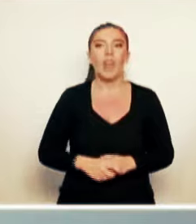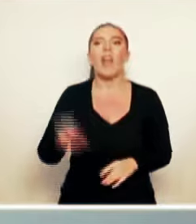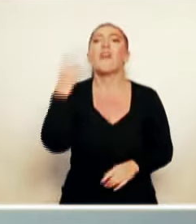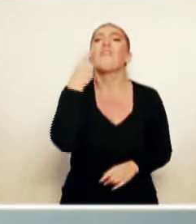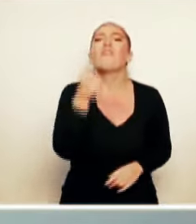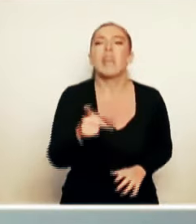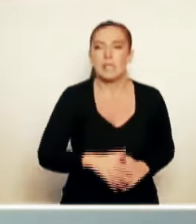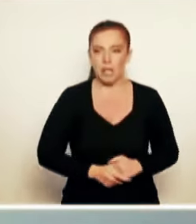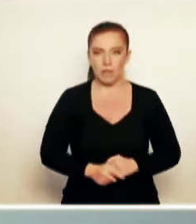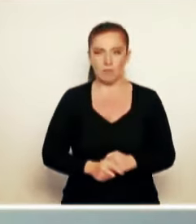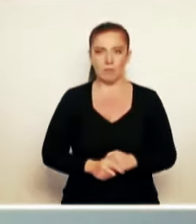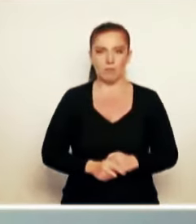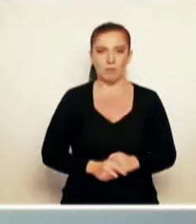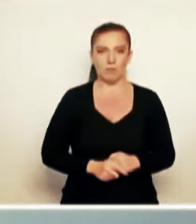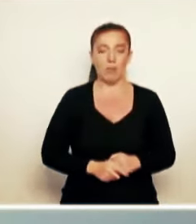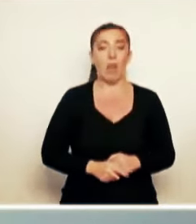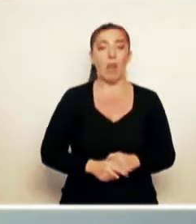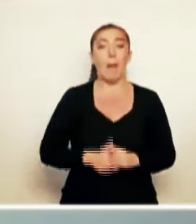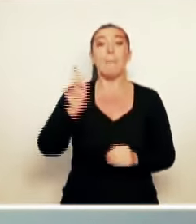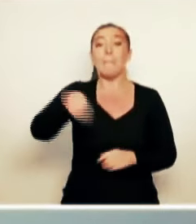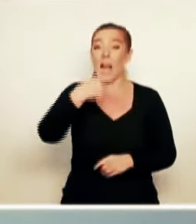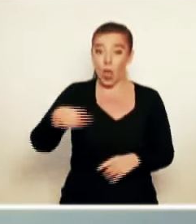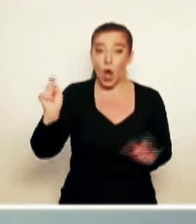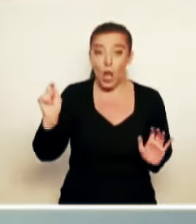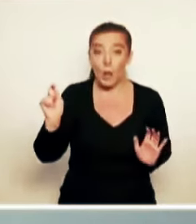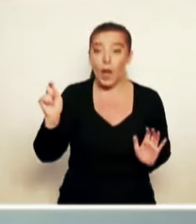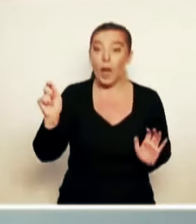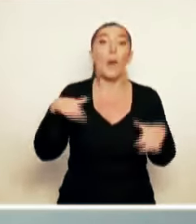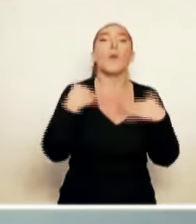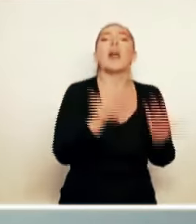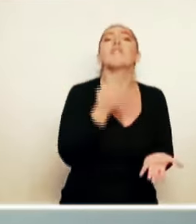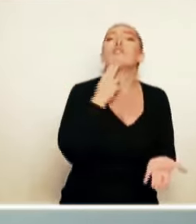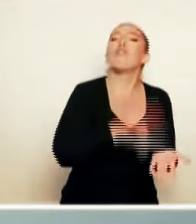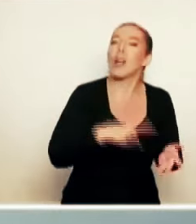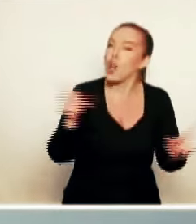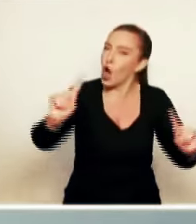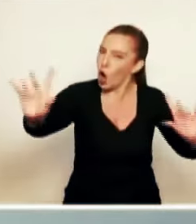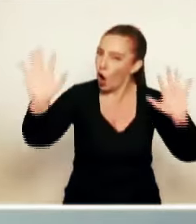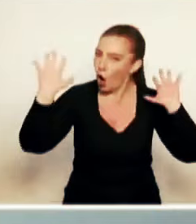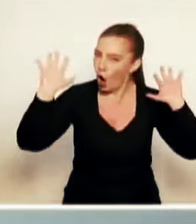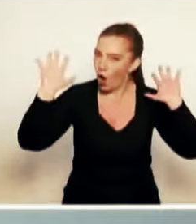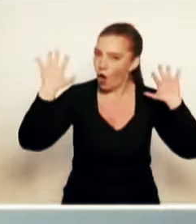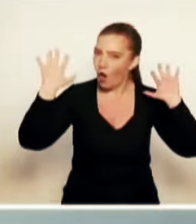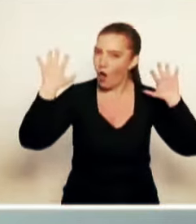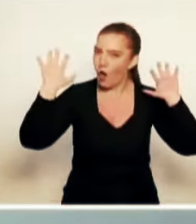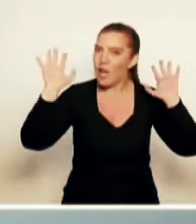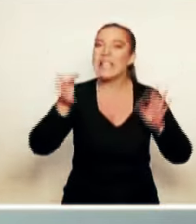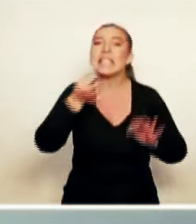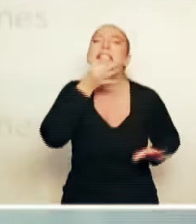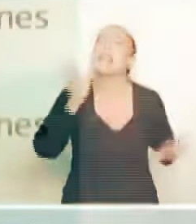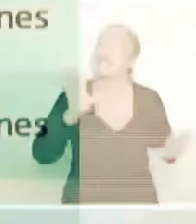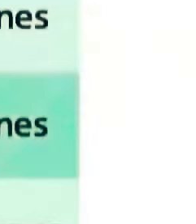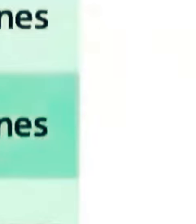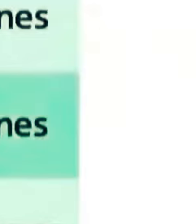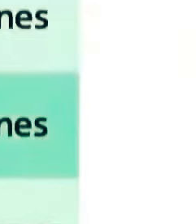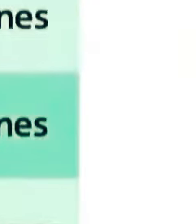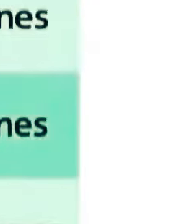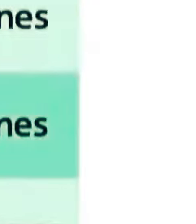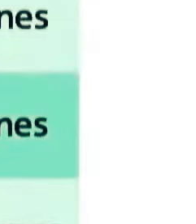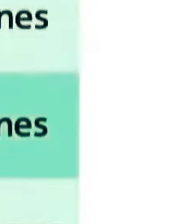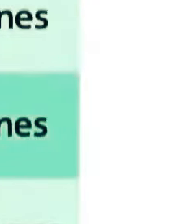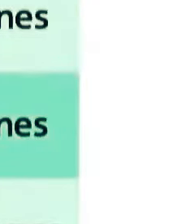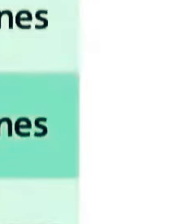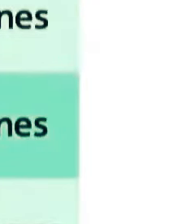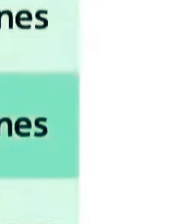Fíjense, Mercado Libre, ¿no? Beneficios fiscales. No, no, no, de vuelta. Nadie silba.